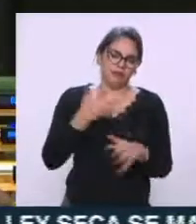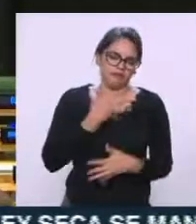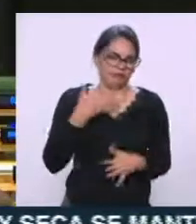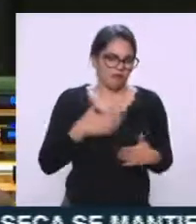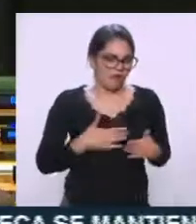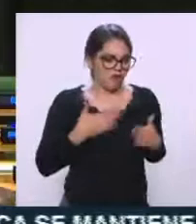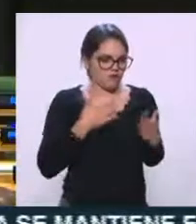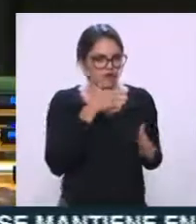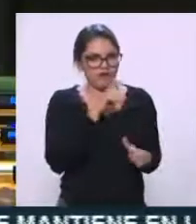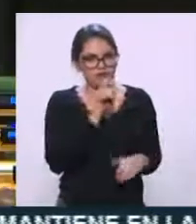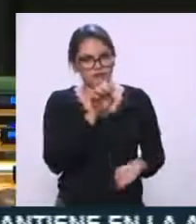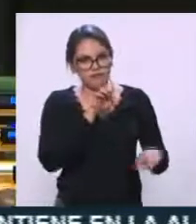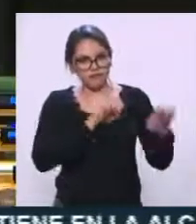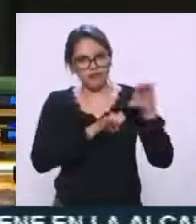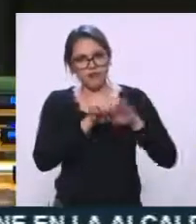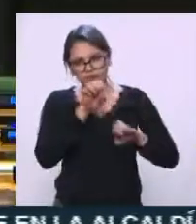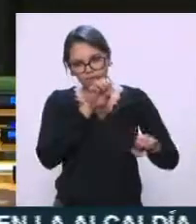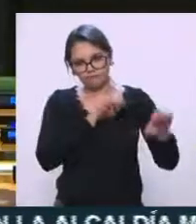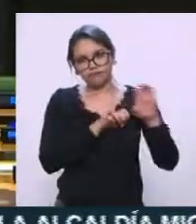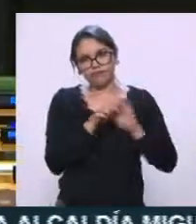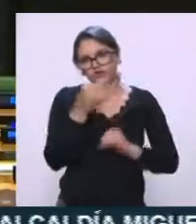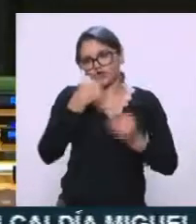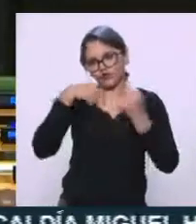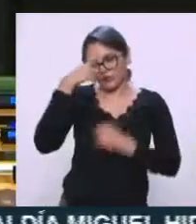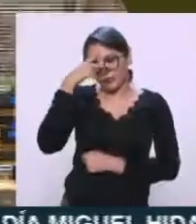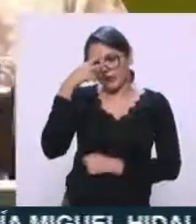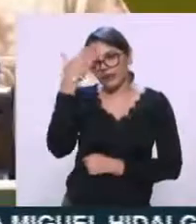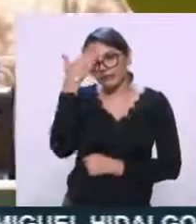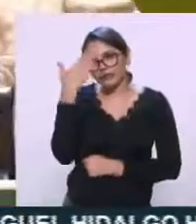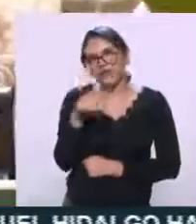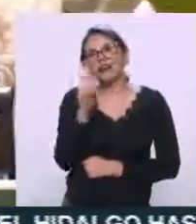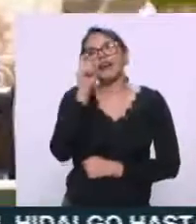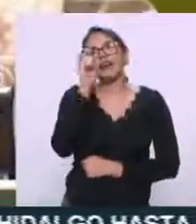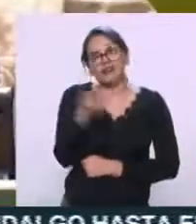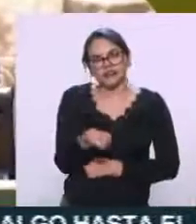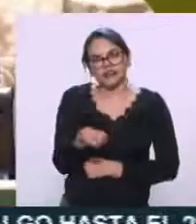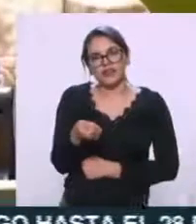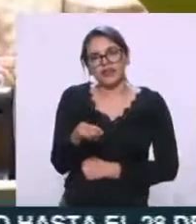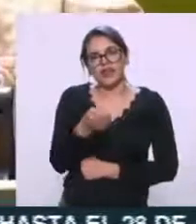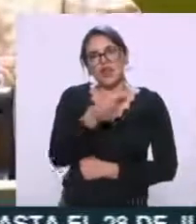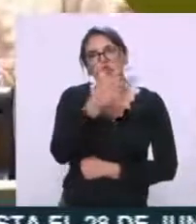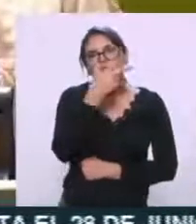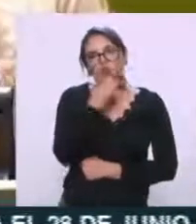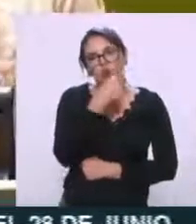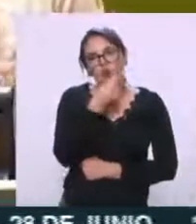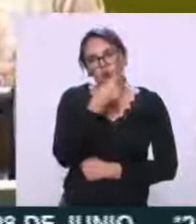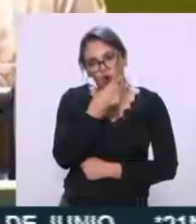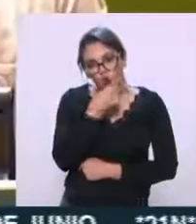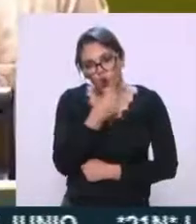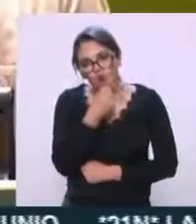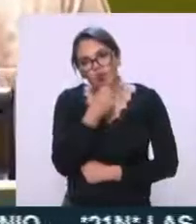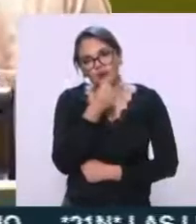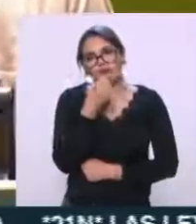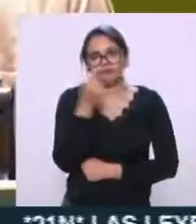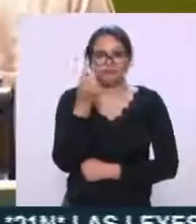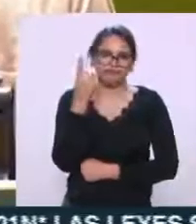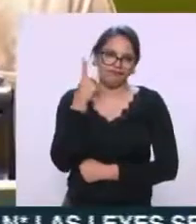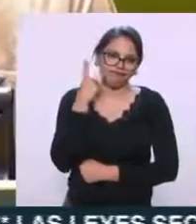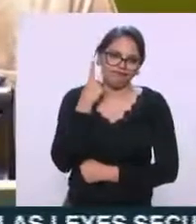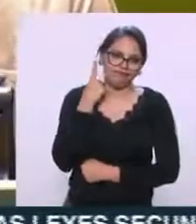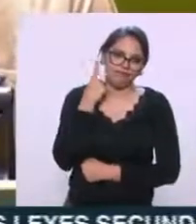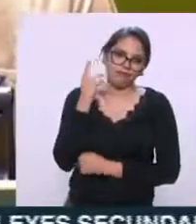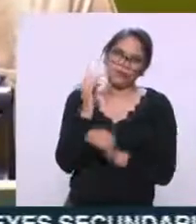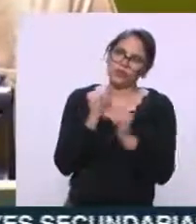la Fuente. Todos en México sabemos que se trata de un hombre, de un funcionario, de un político del más